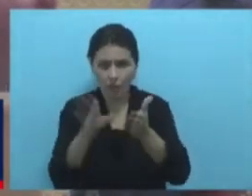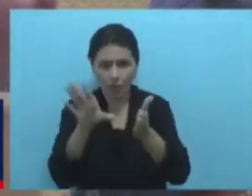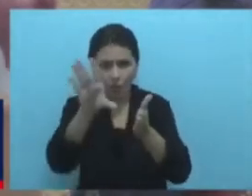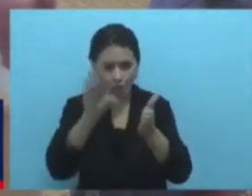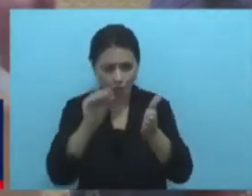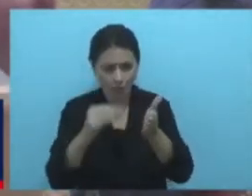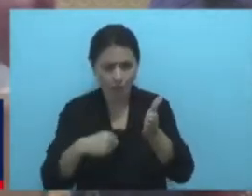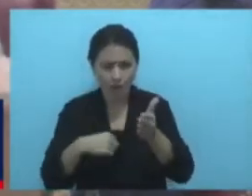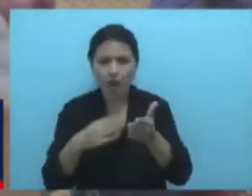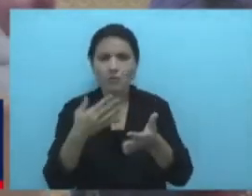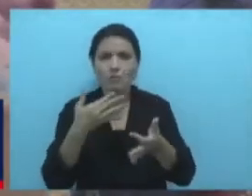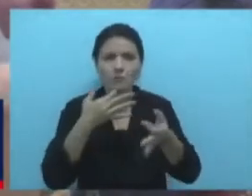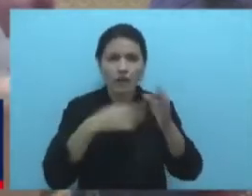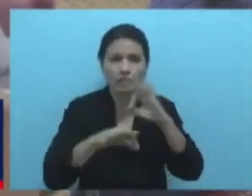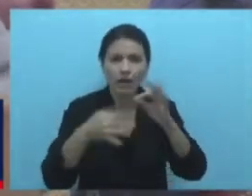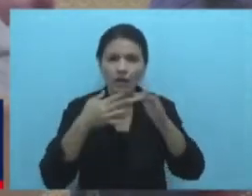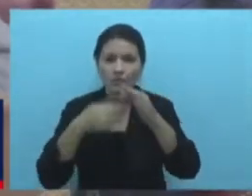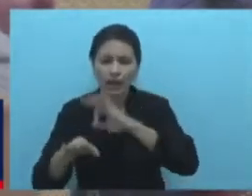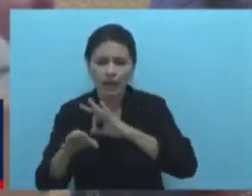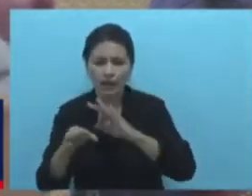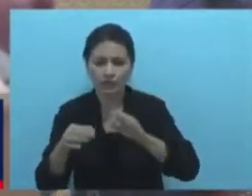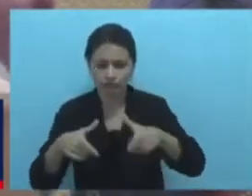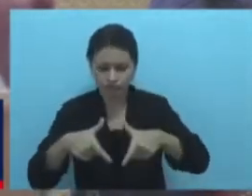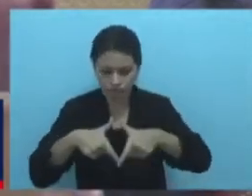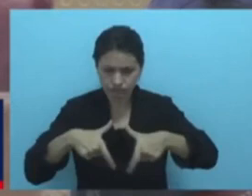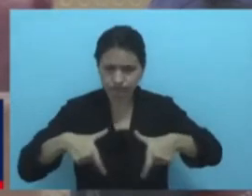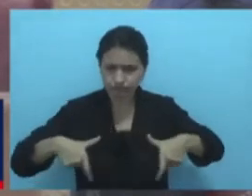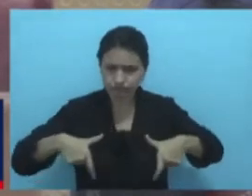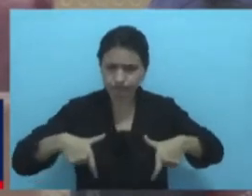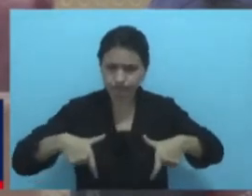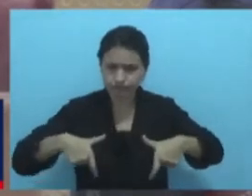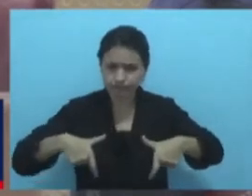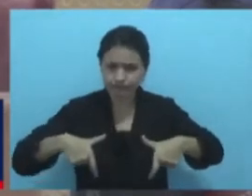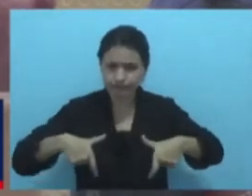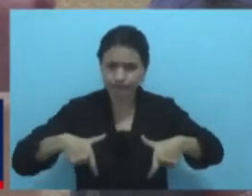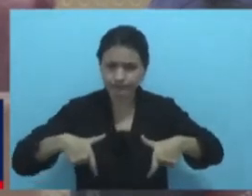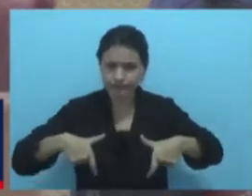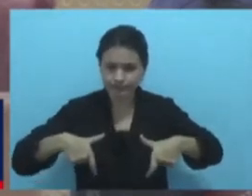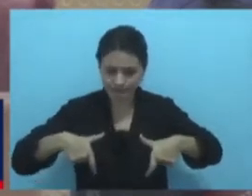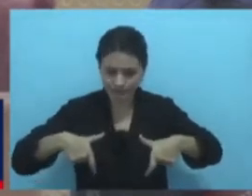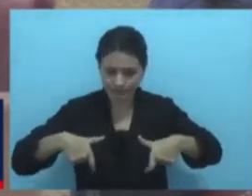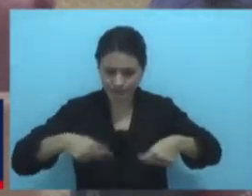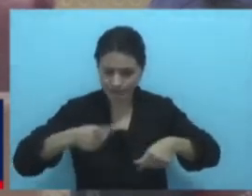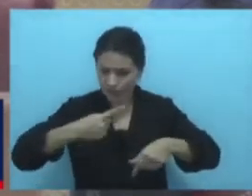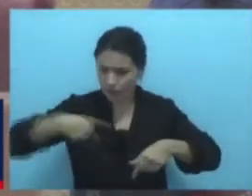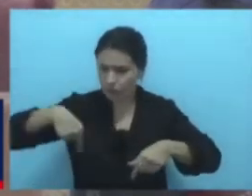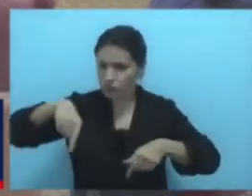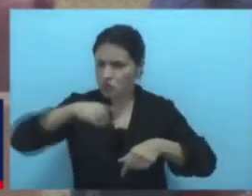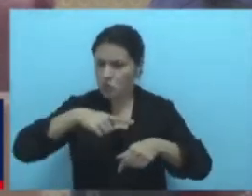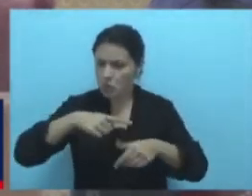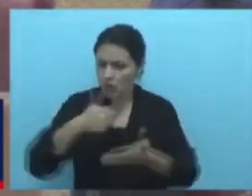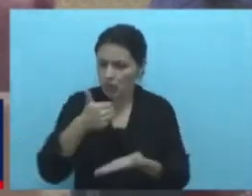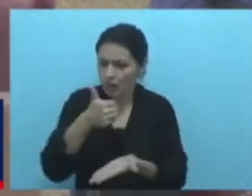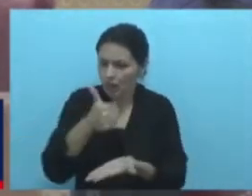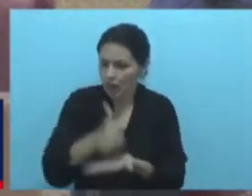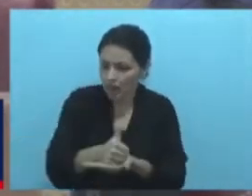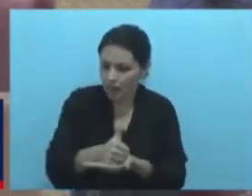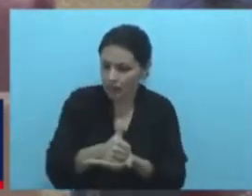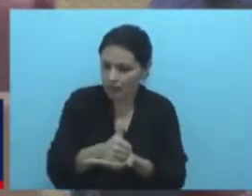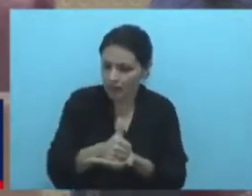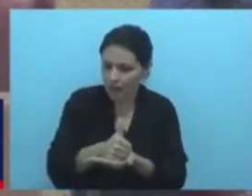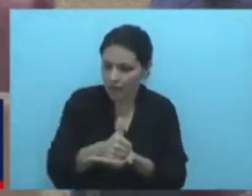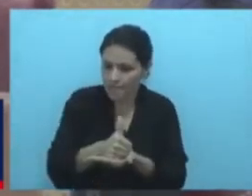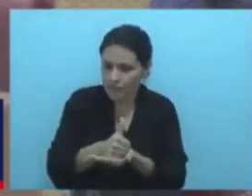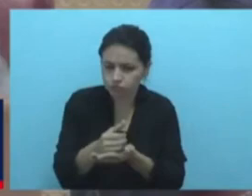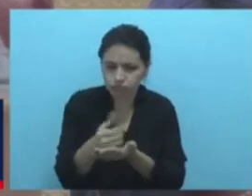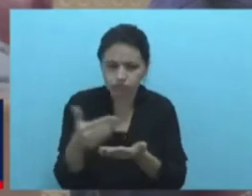imagen de la bandera que tenía una leyenda muy importante que era nosotros estamos más